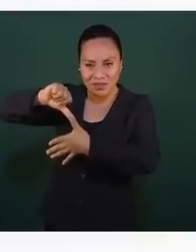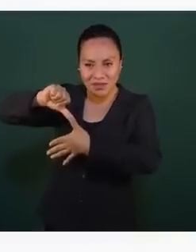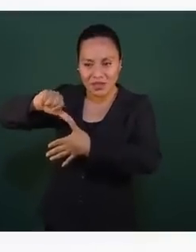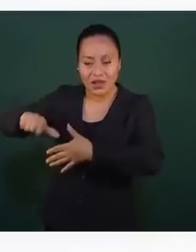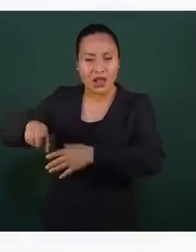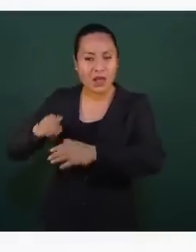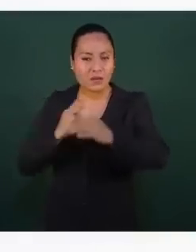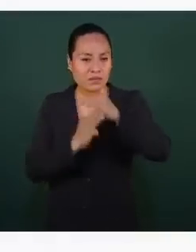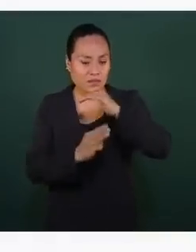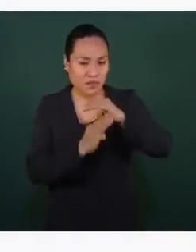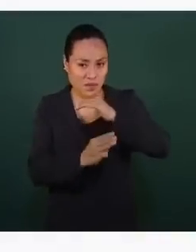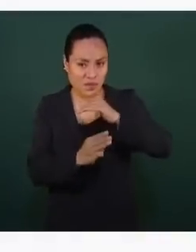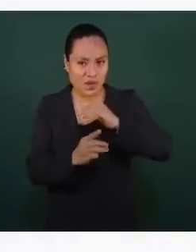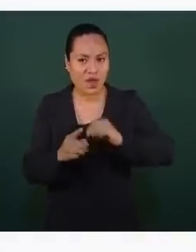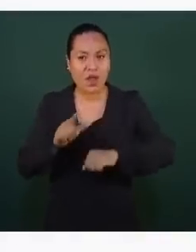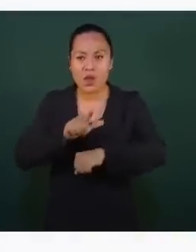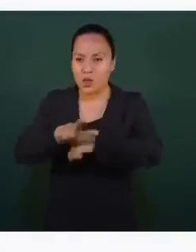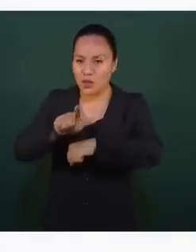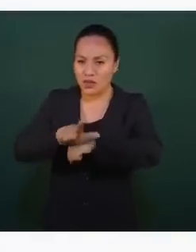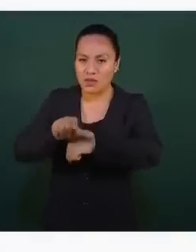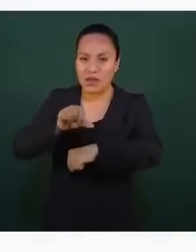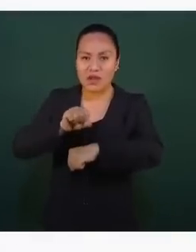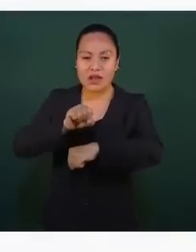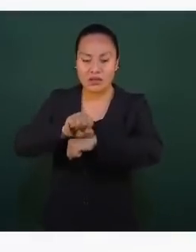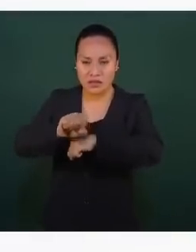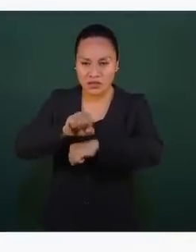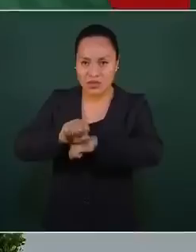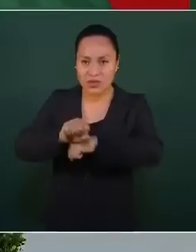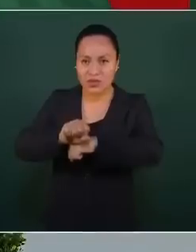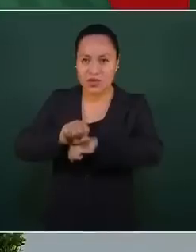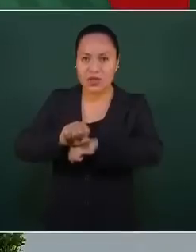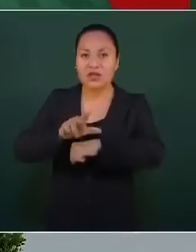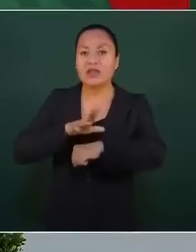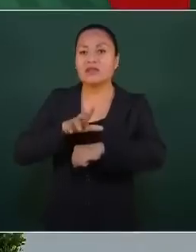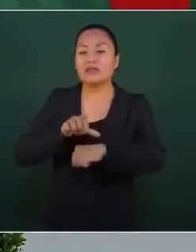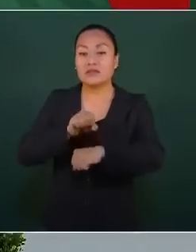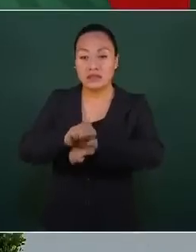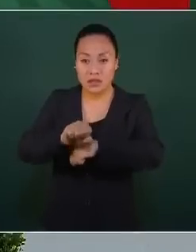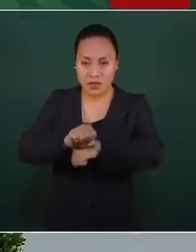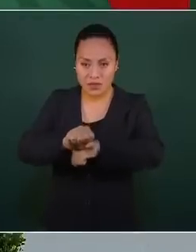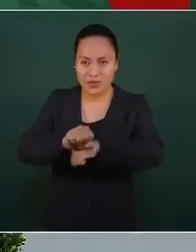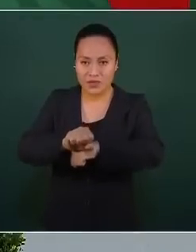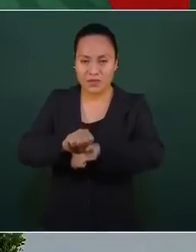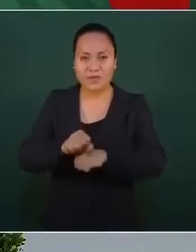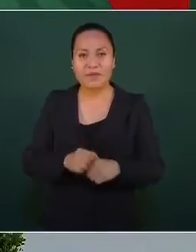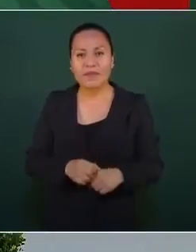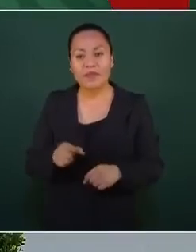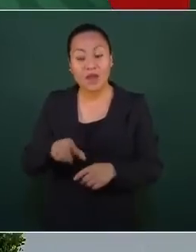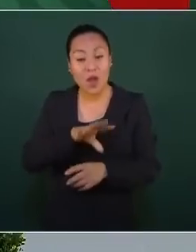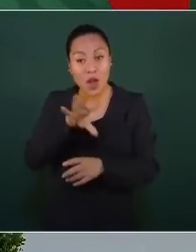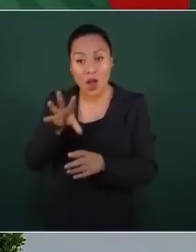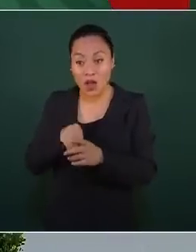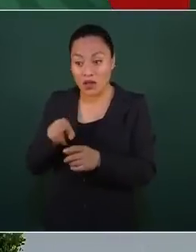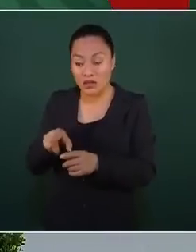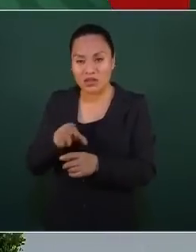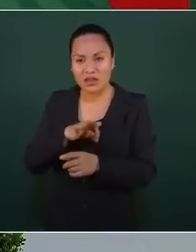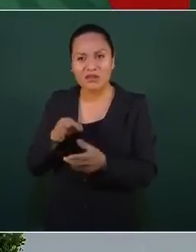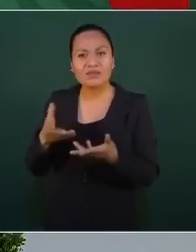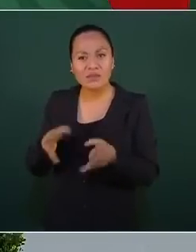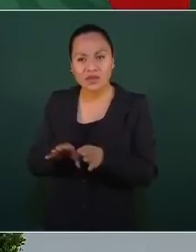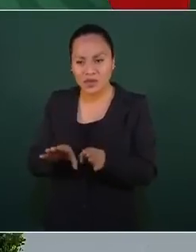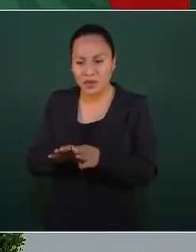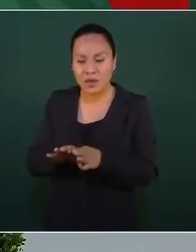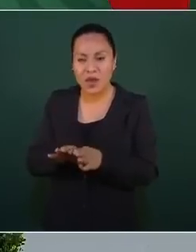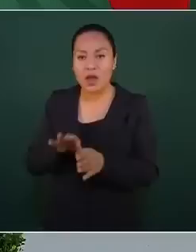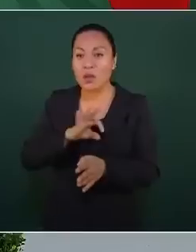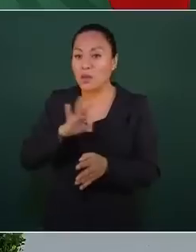migración: Guatemala, Honduras y El Salvador, con lo cual se ampliaría la superficie de